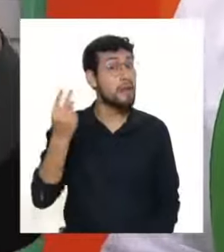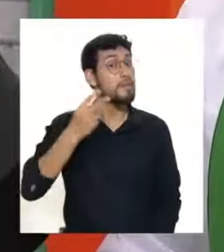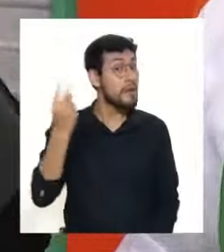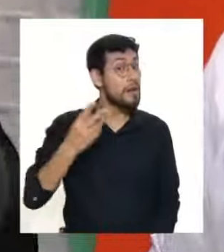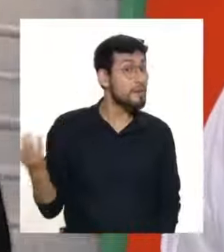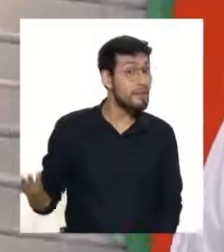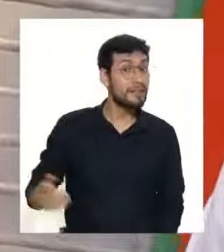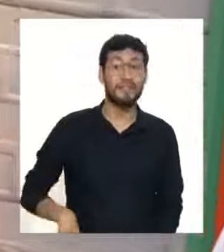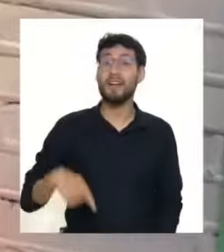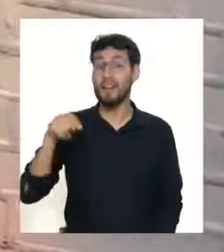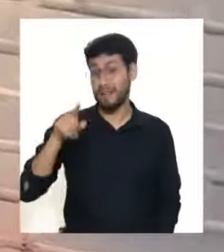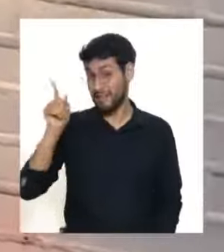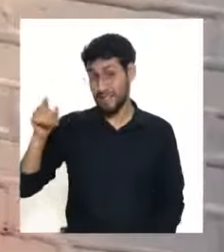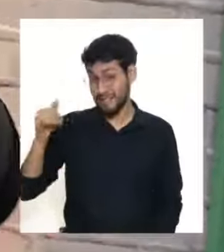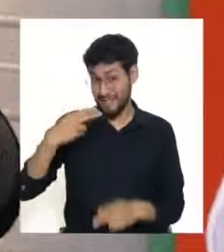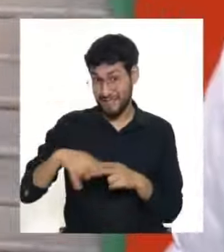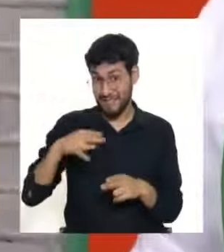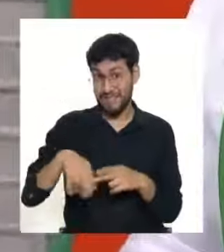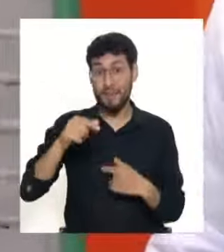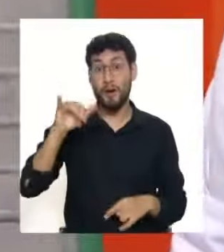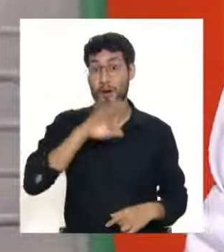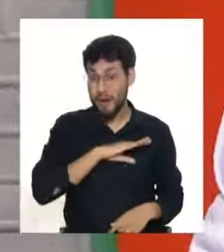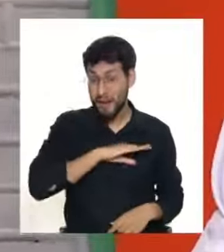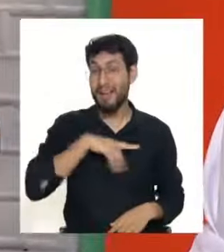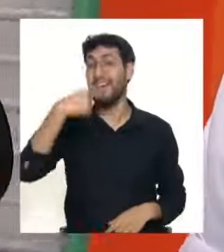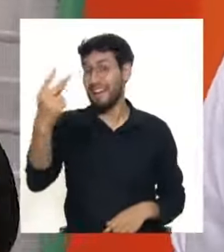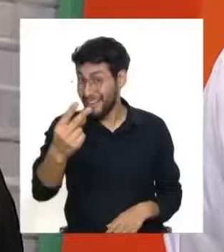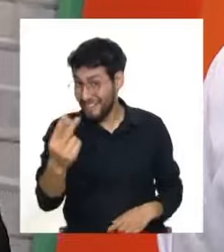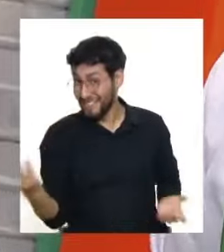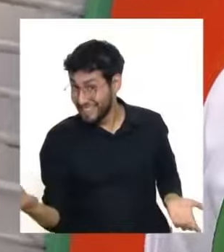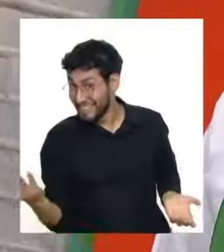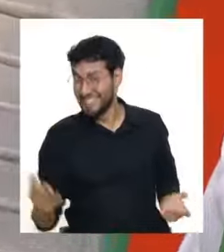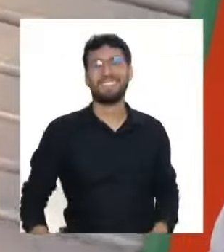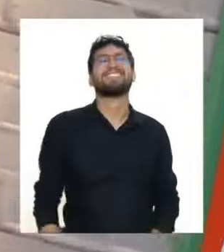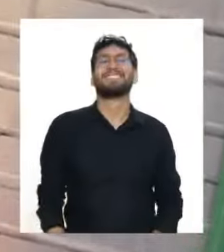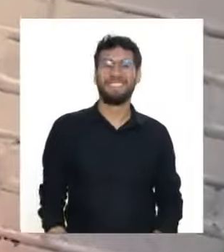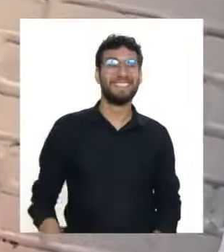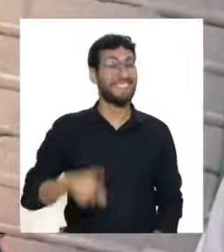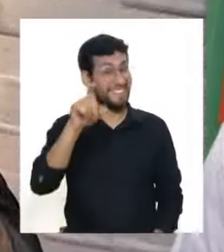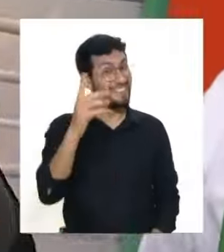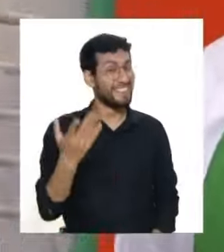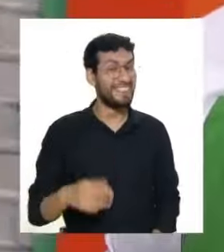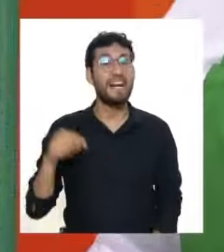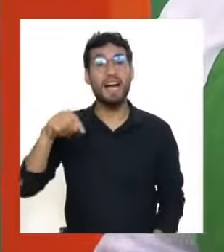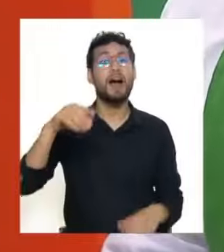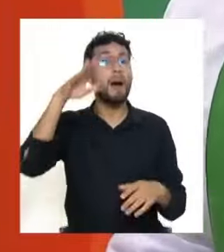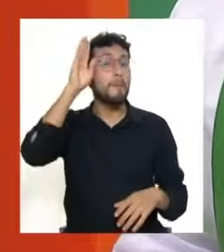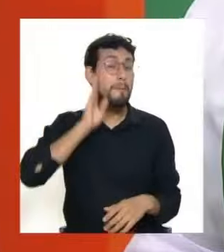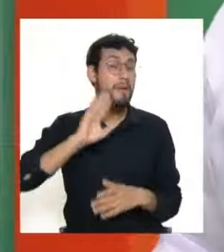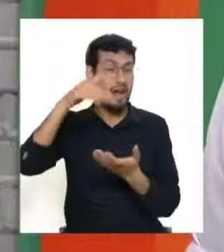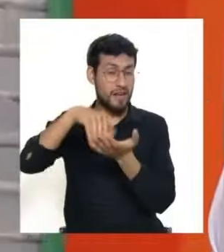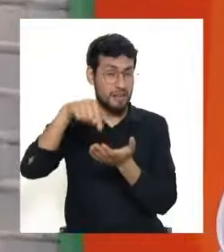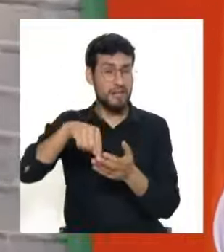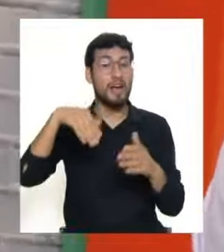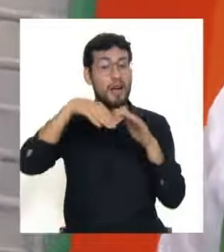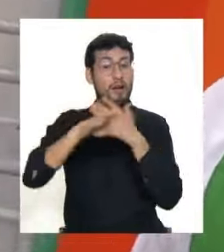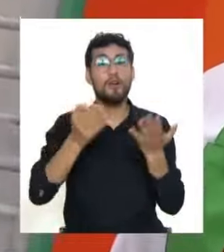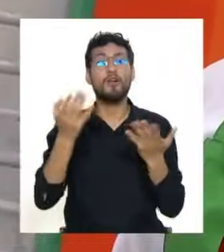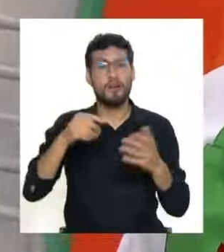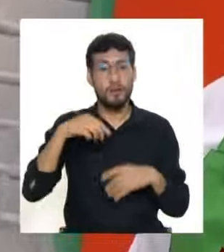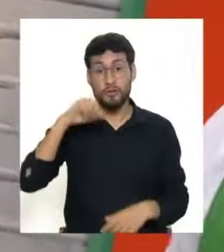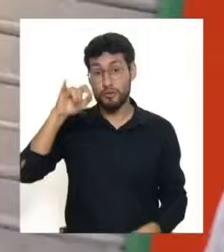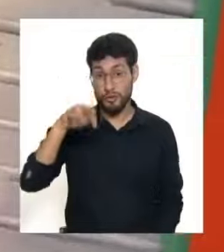Viernes. Entonces ya, casi mente ya. Después del jueves viene el viernes. Así dicen, así dicen. Centro de Convenciones Barranco. Las entradas están